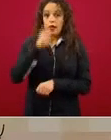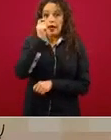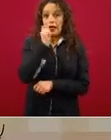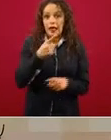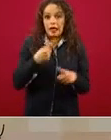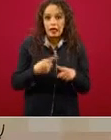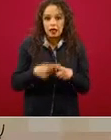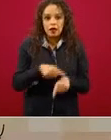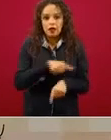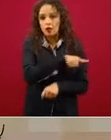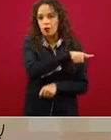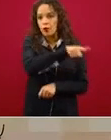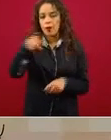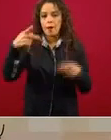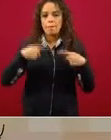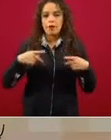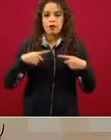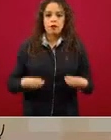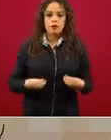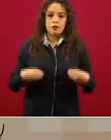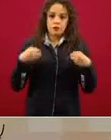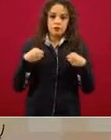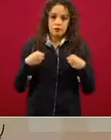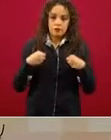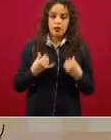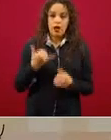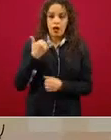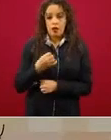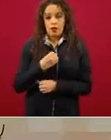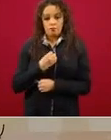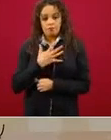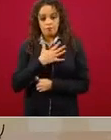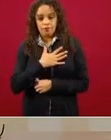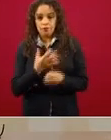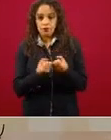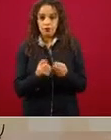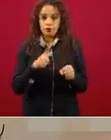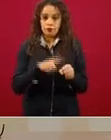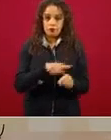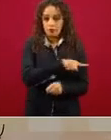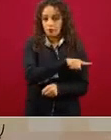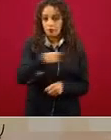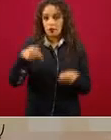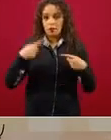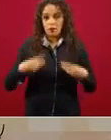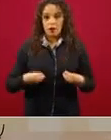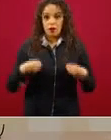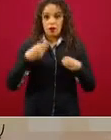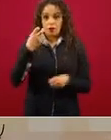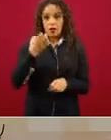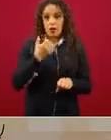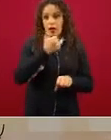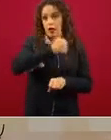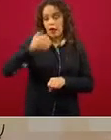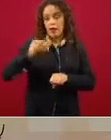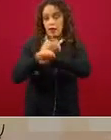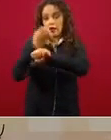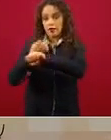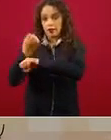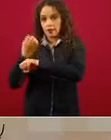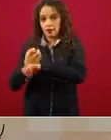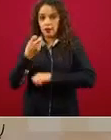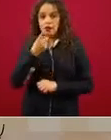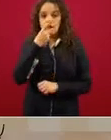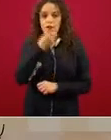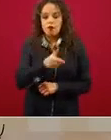tienen un gran sentido de responsabilidad del bienestar social de su población. Estos dos elementos que hemos hablado que son